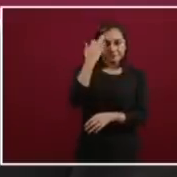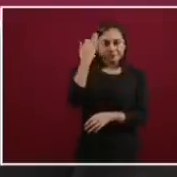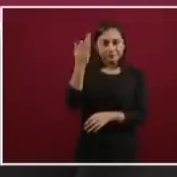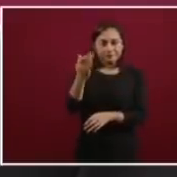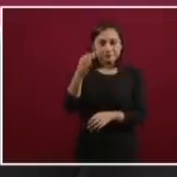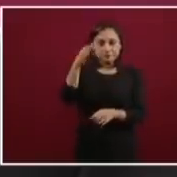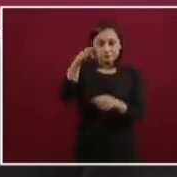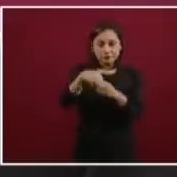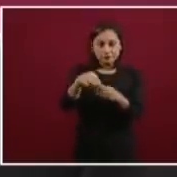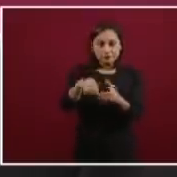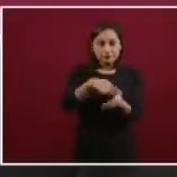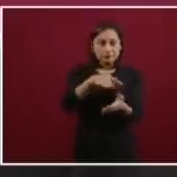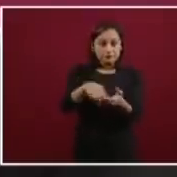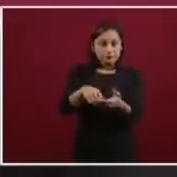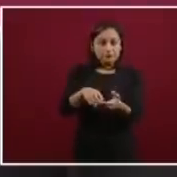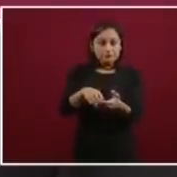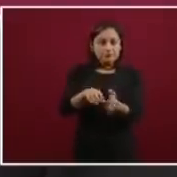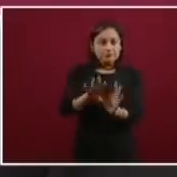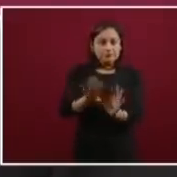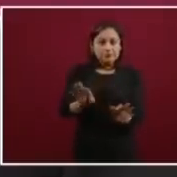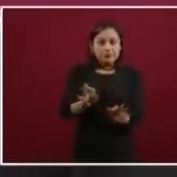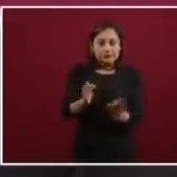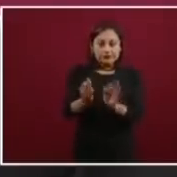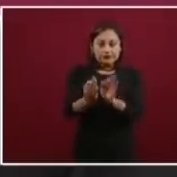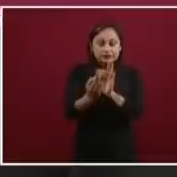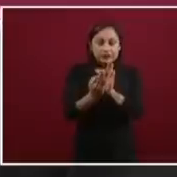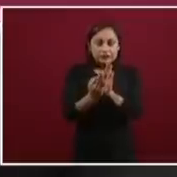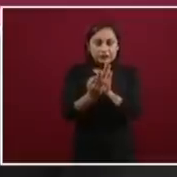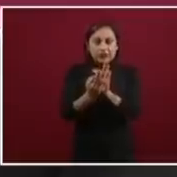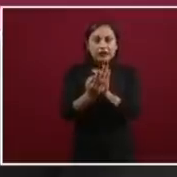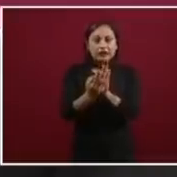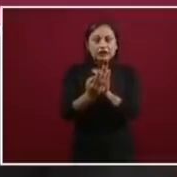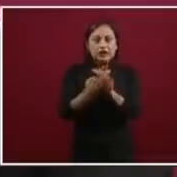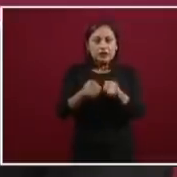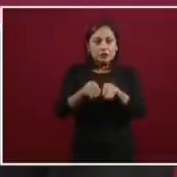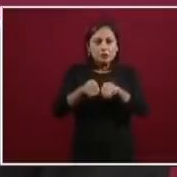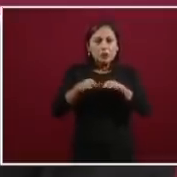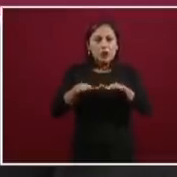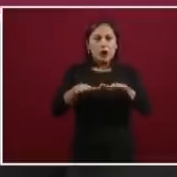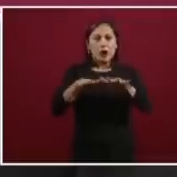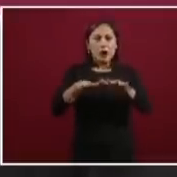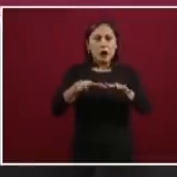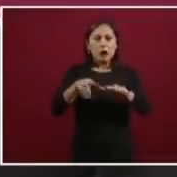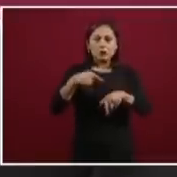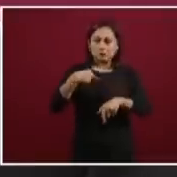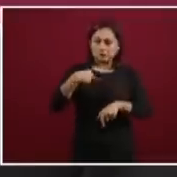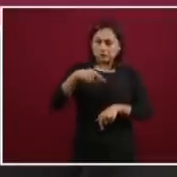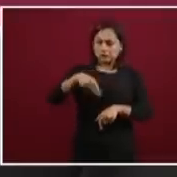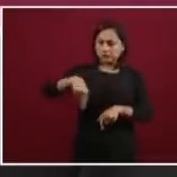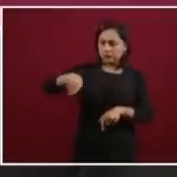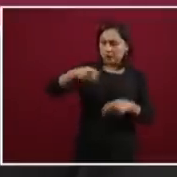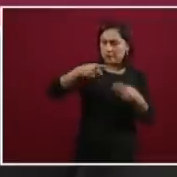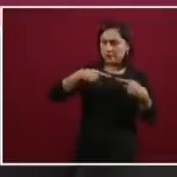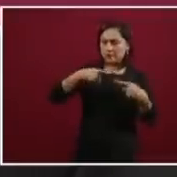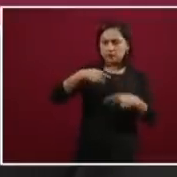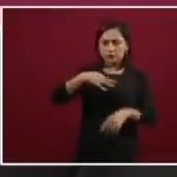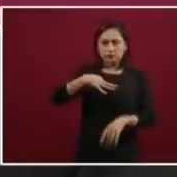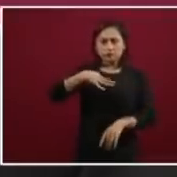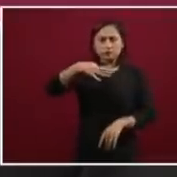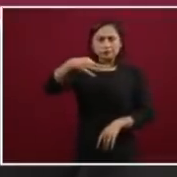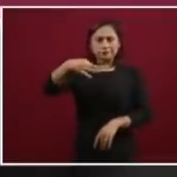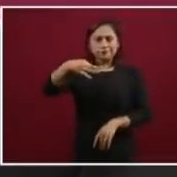y era como un golpe espectacular es decir esto te va a gustar a la gente